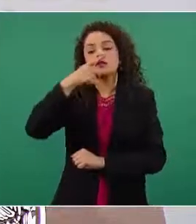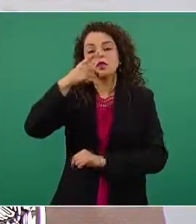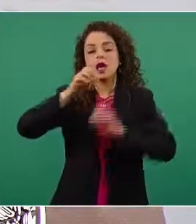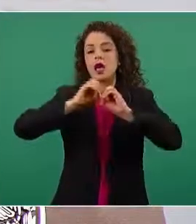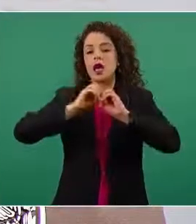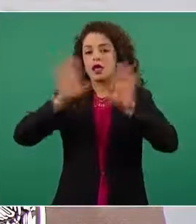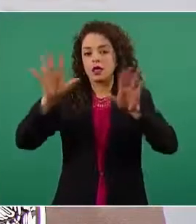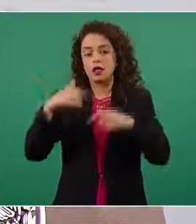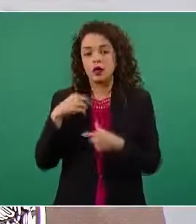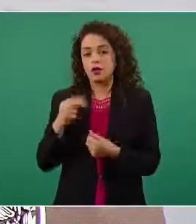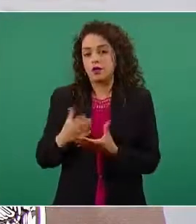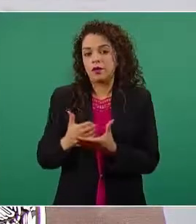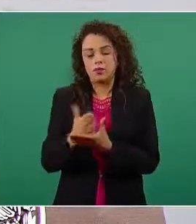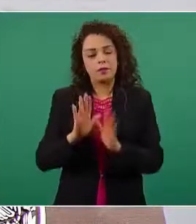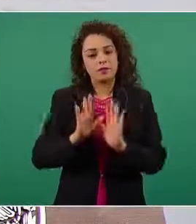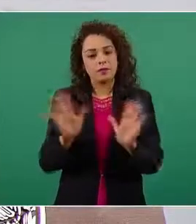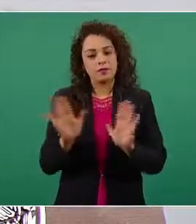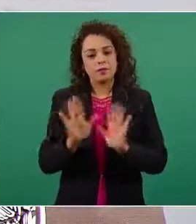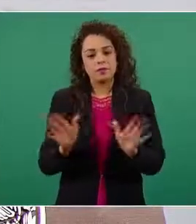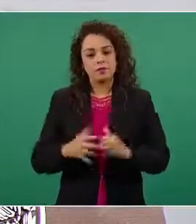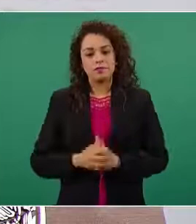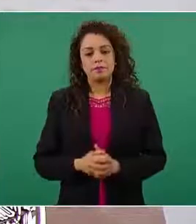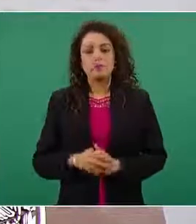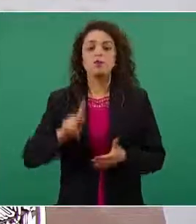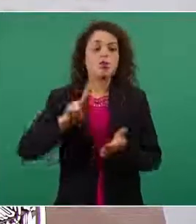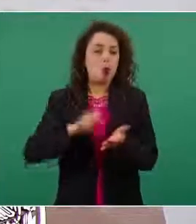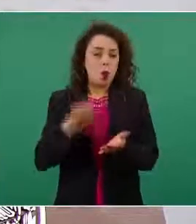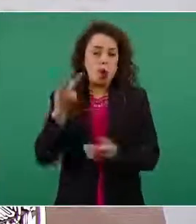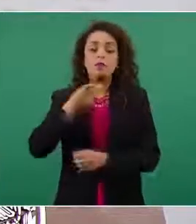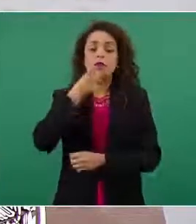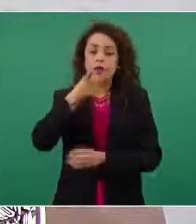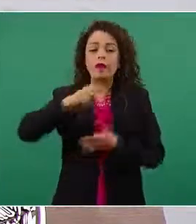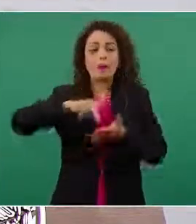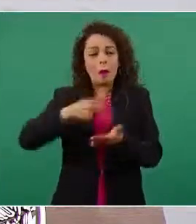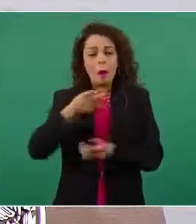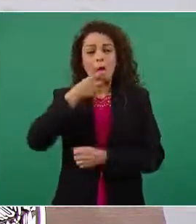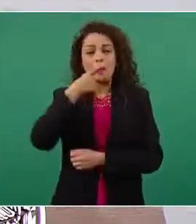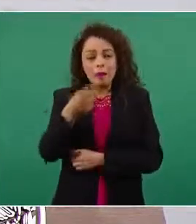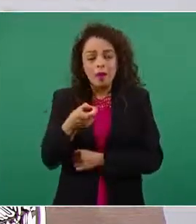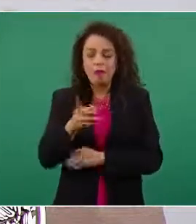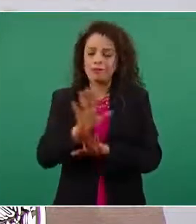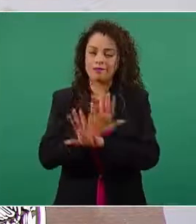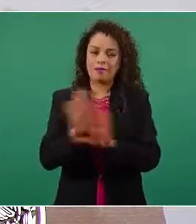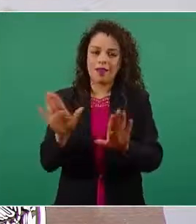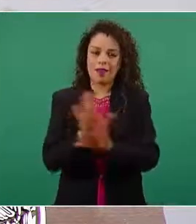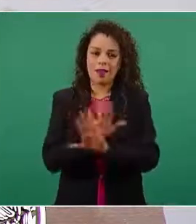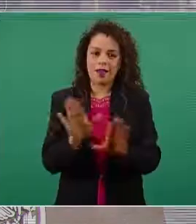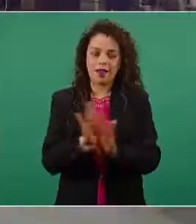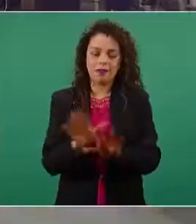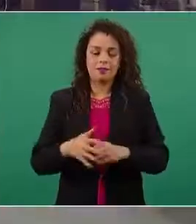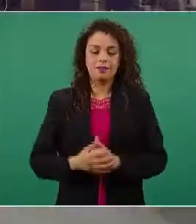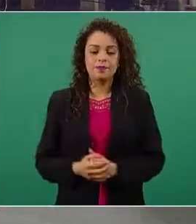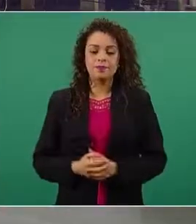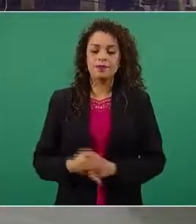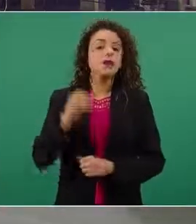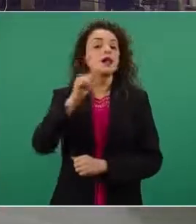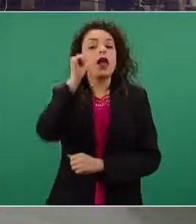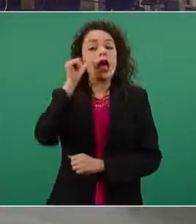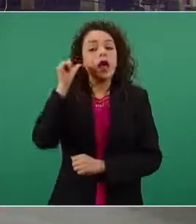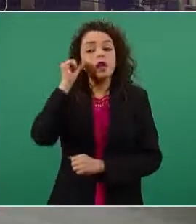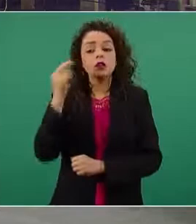claridad y no quiero repetirlo. Y ayer decía usted, presidente, que al final